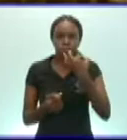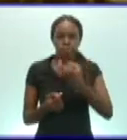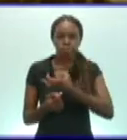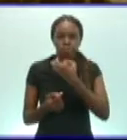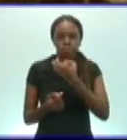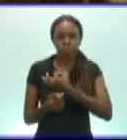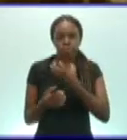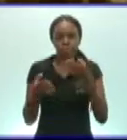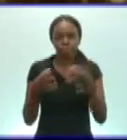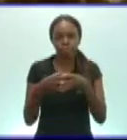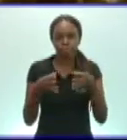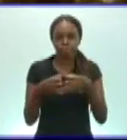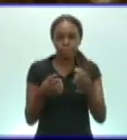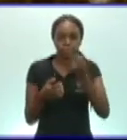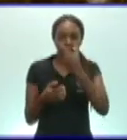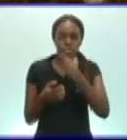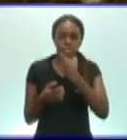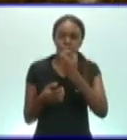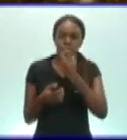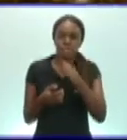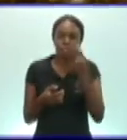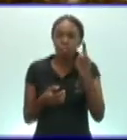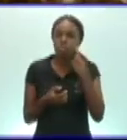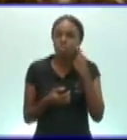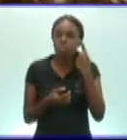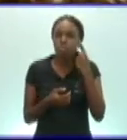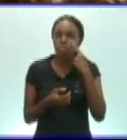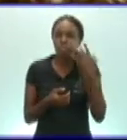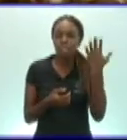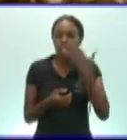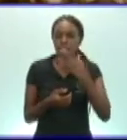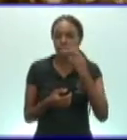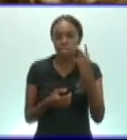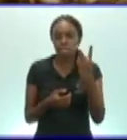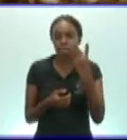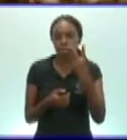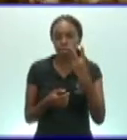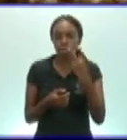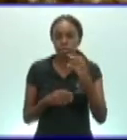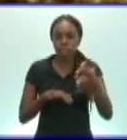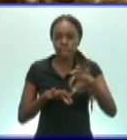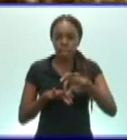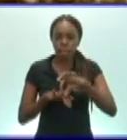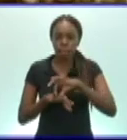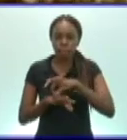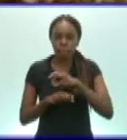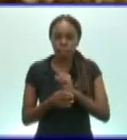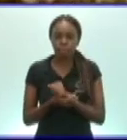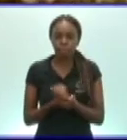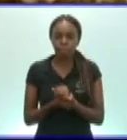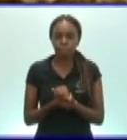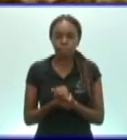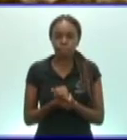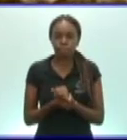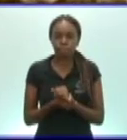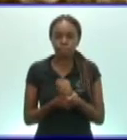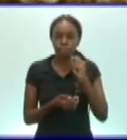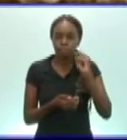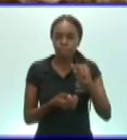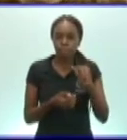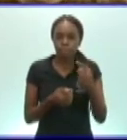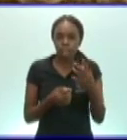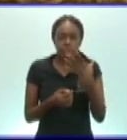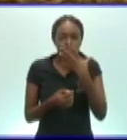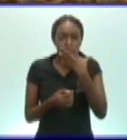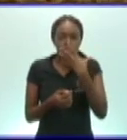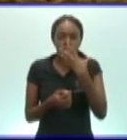mambisa, Carlos Manuel de Céspedes conoce a la que fue su segunda esposa, Ana de Quesada. Esta queda prendada